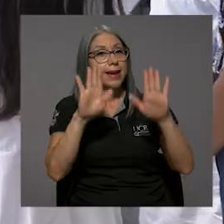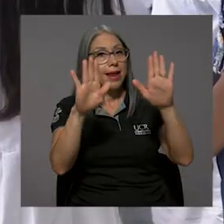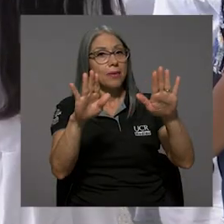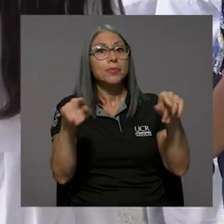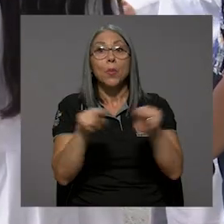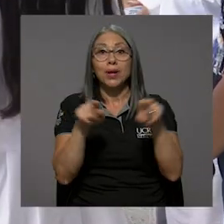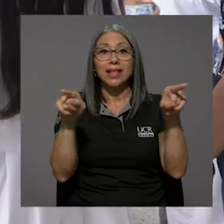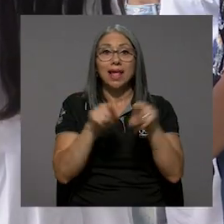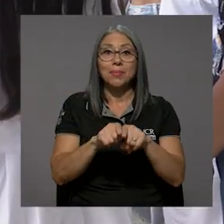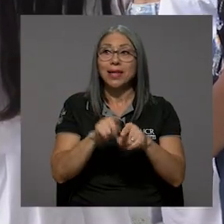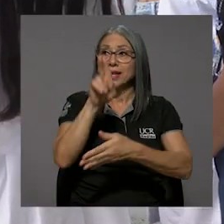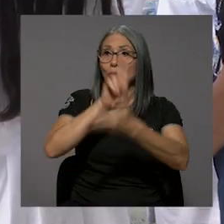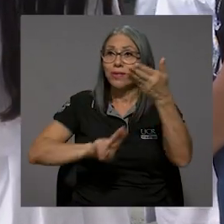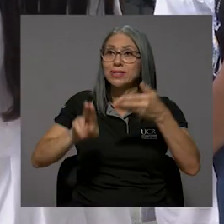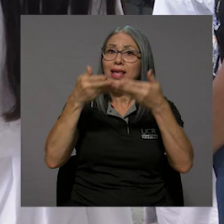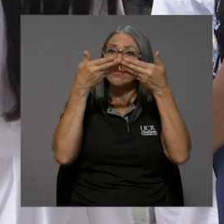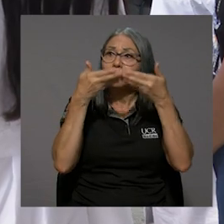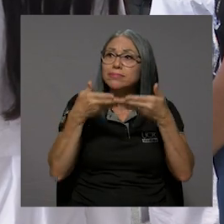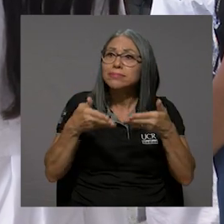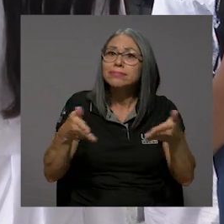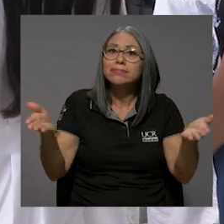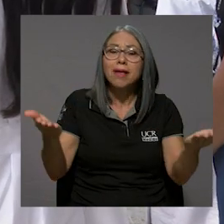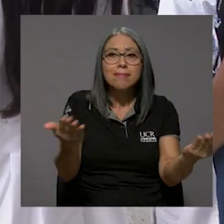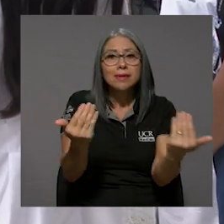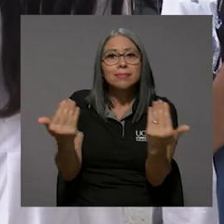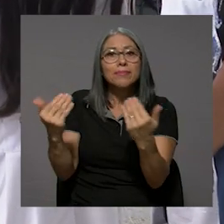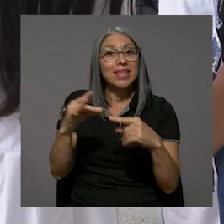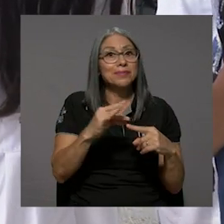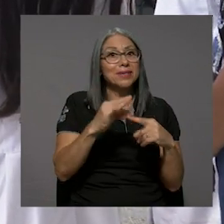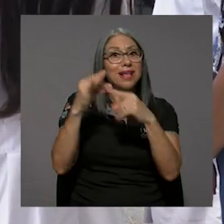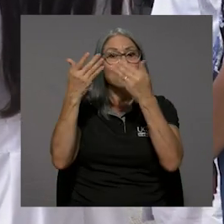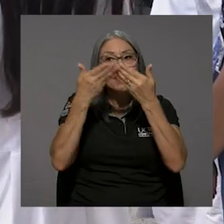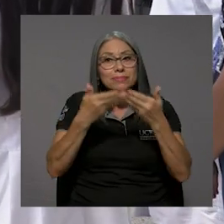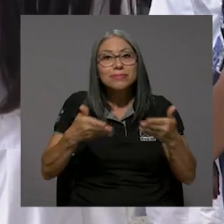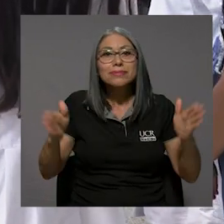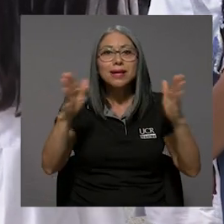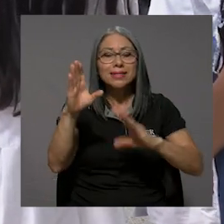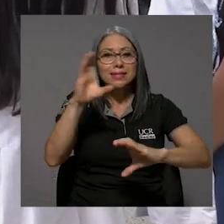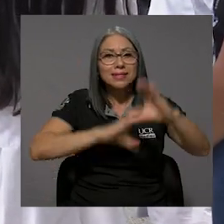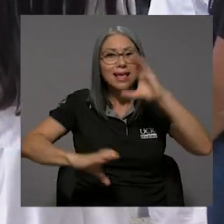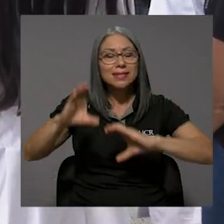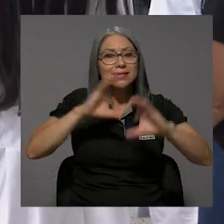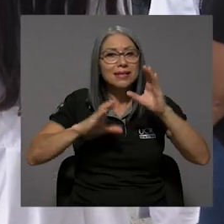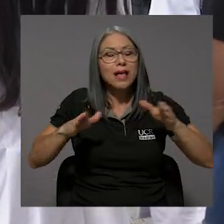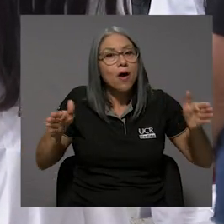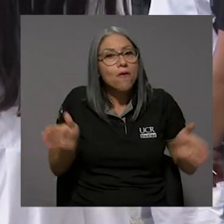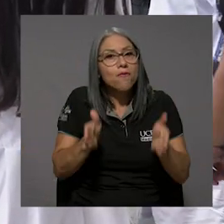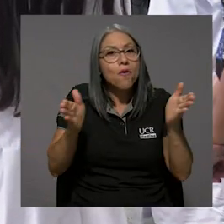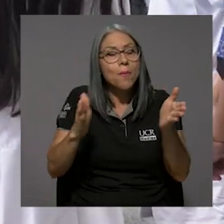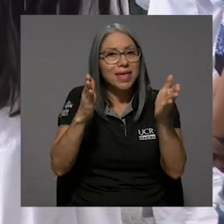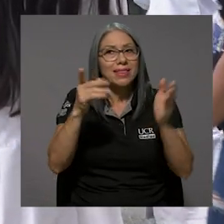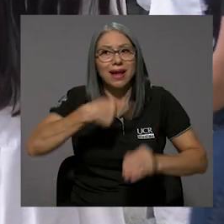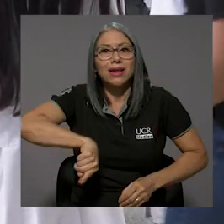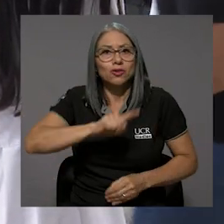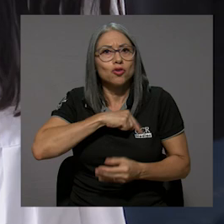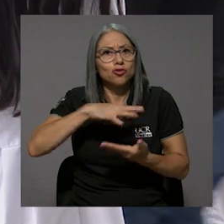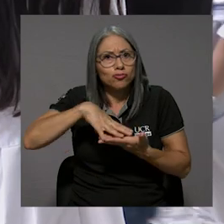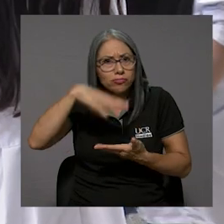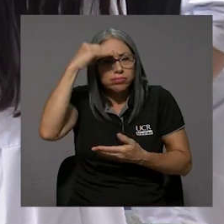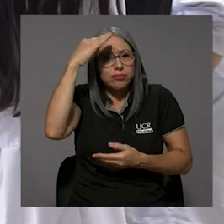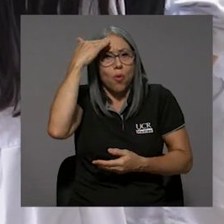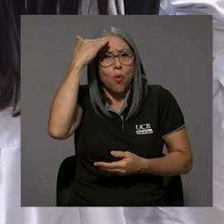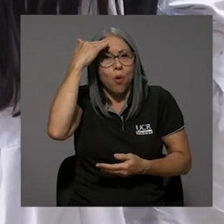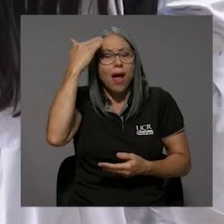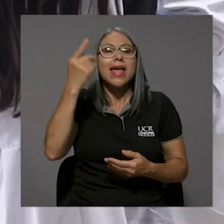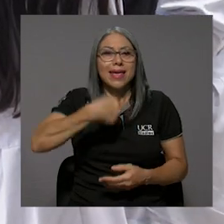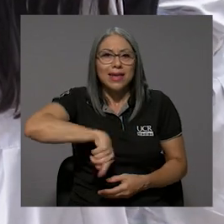al abrir las puertas de su universidad y en especial de las ciencias, fomenta más el conocimiento en nosotros y que tengamos, como